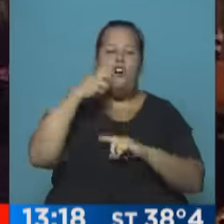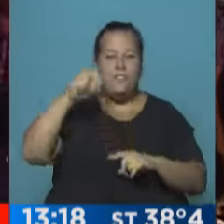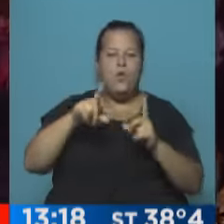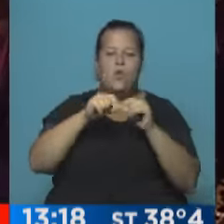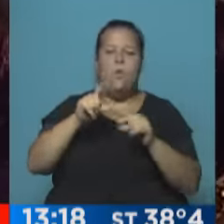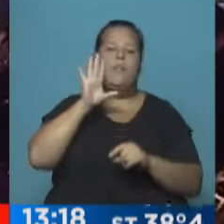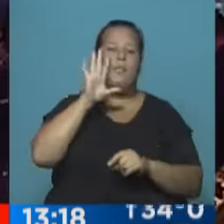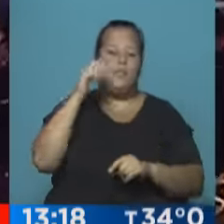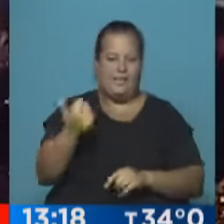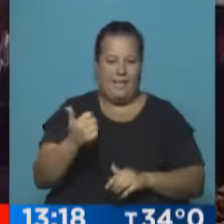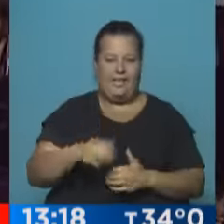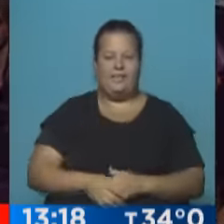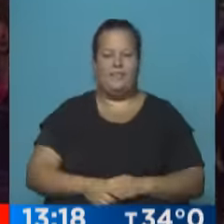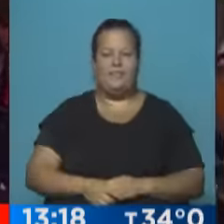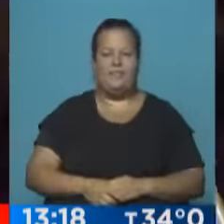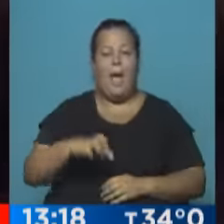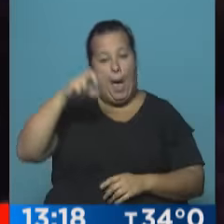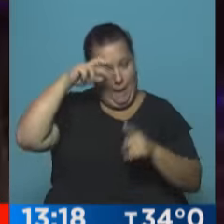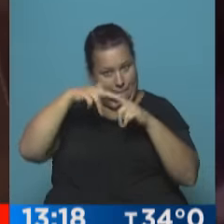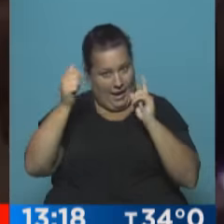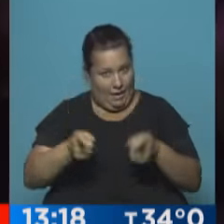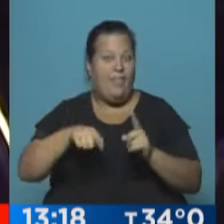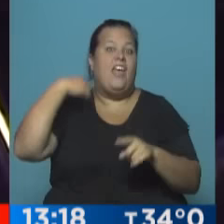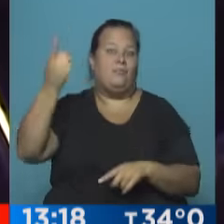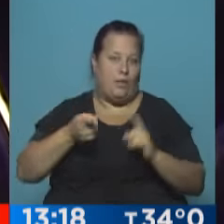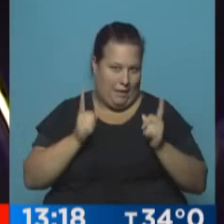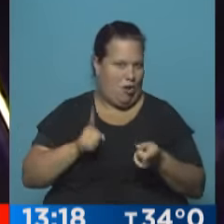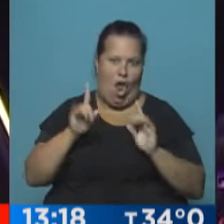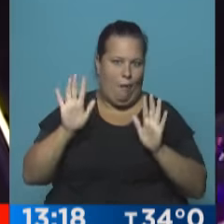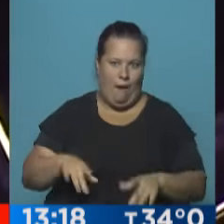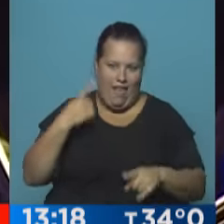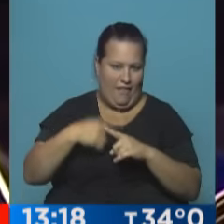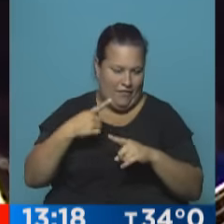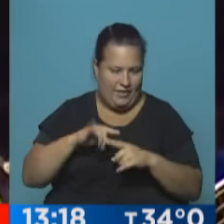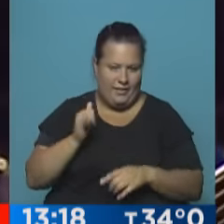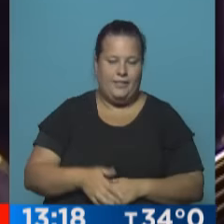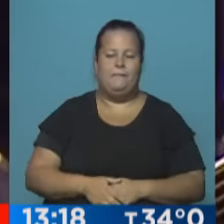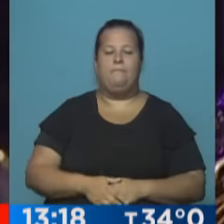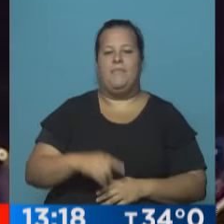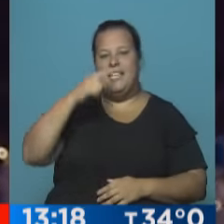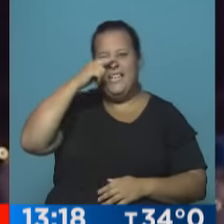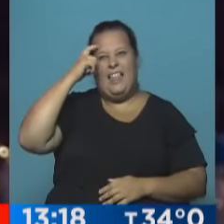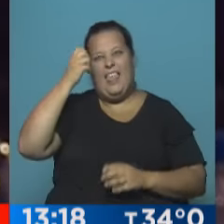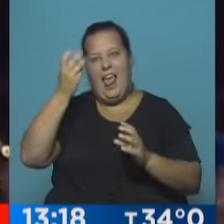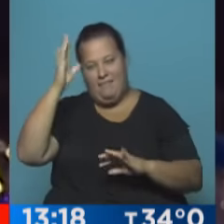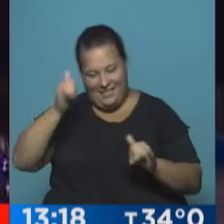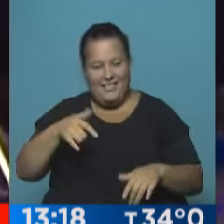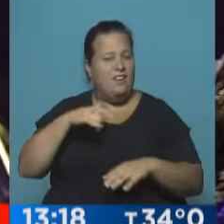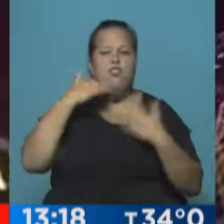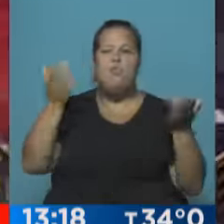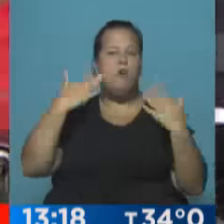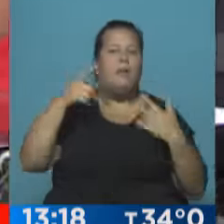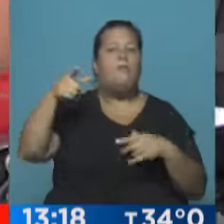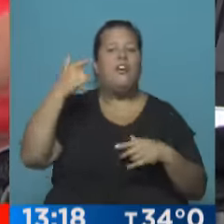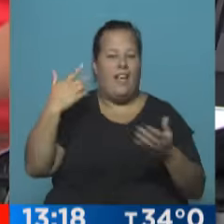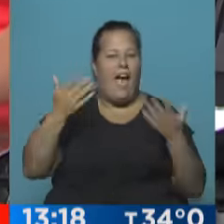edición número 56. Las peñas. Y después siguen las peñas. No paran, estas 7 de la mañana, 10 de la mañana. Y así no importa el calor, porque